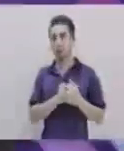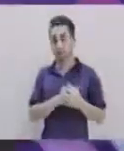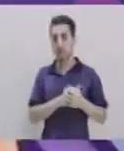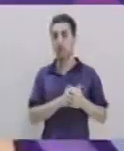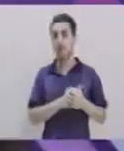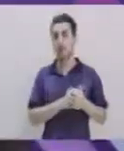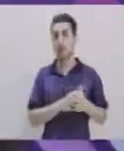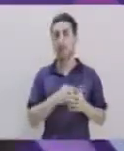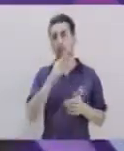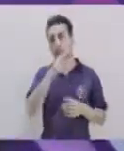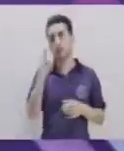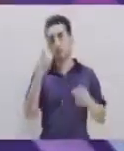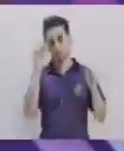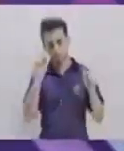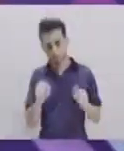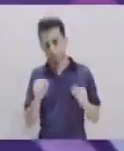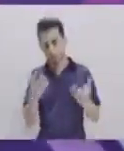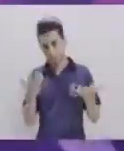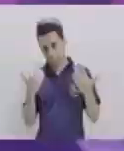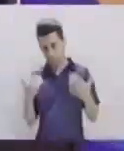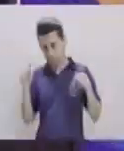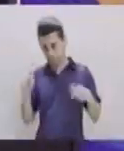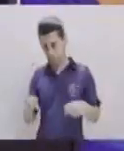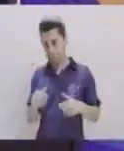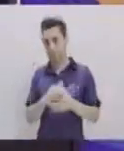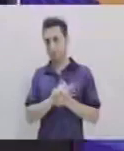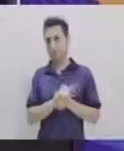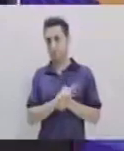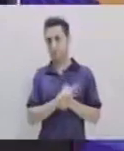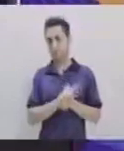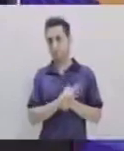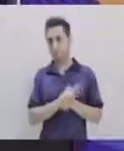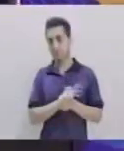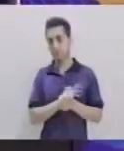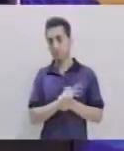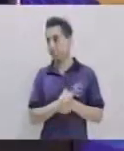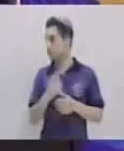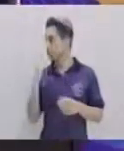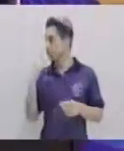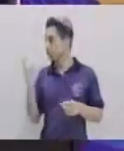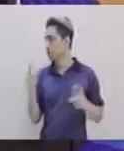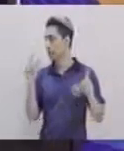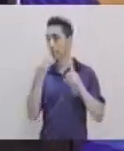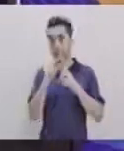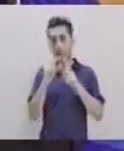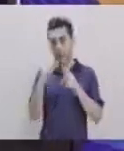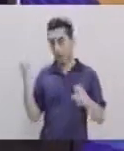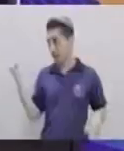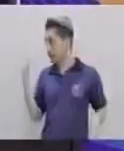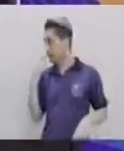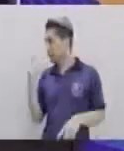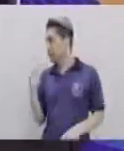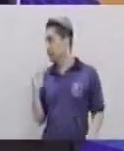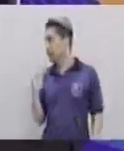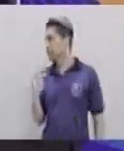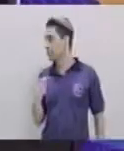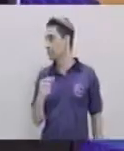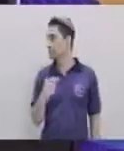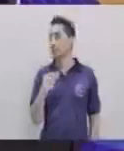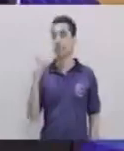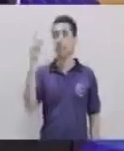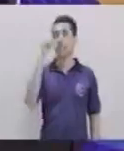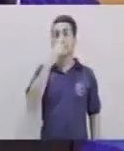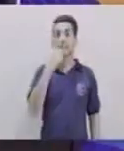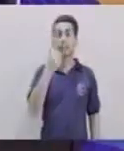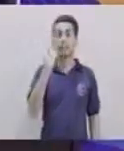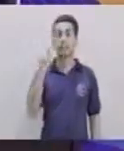oído. Te invito a que me acompañes acá. Completa la palabra sal.